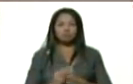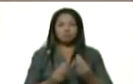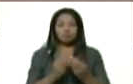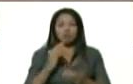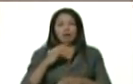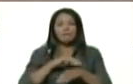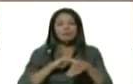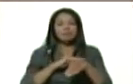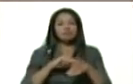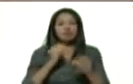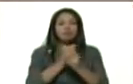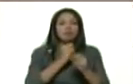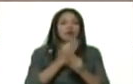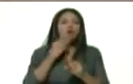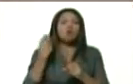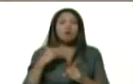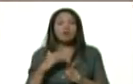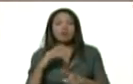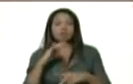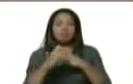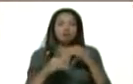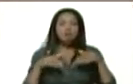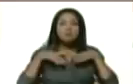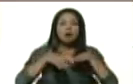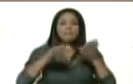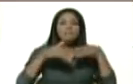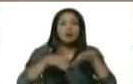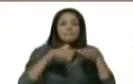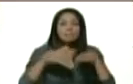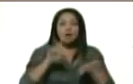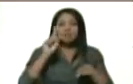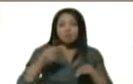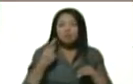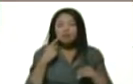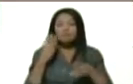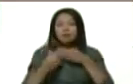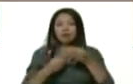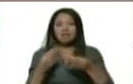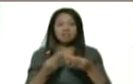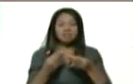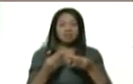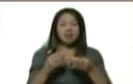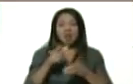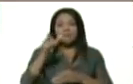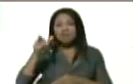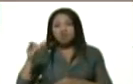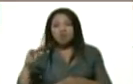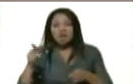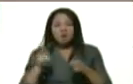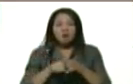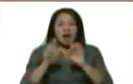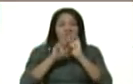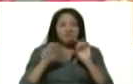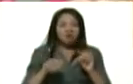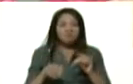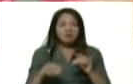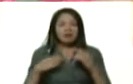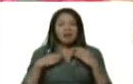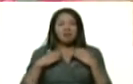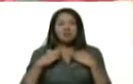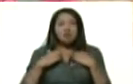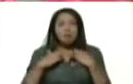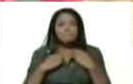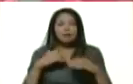misión Chamba Juvenil, con la industria textil, para garantizarle a la gente la ropa,